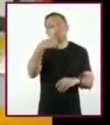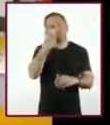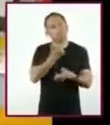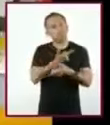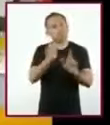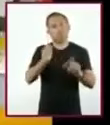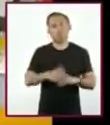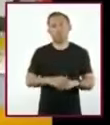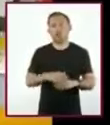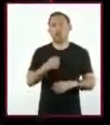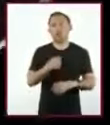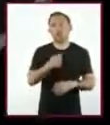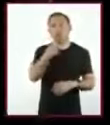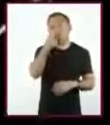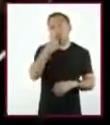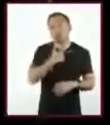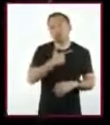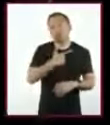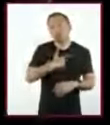que sepa bastante ajito.